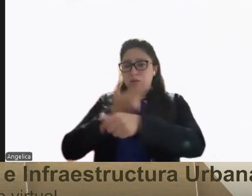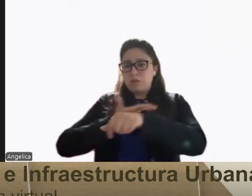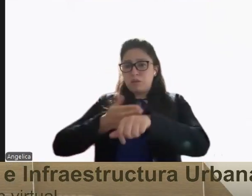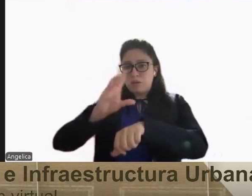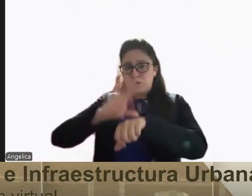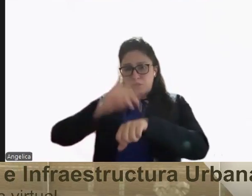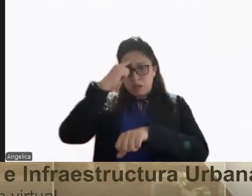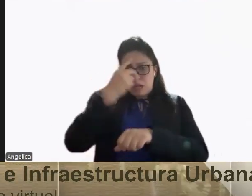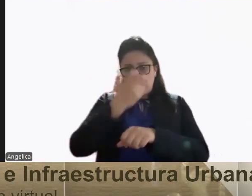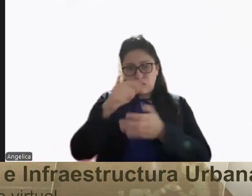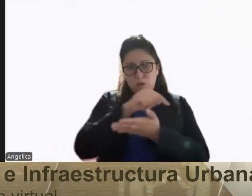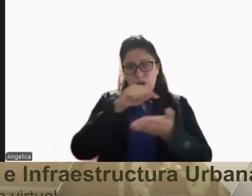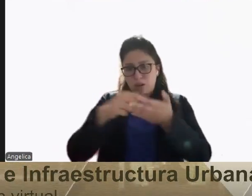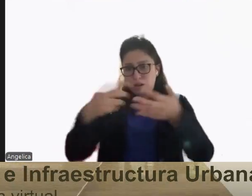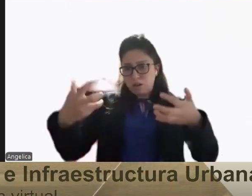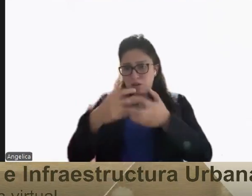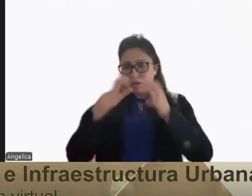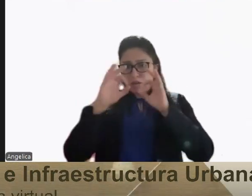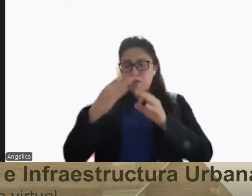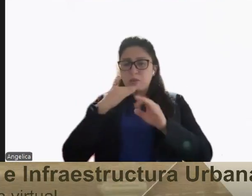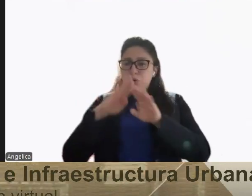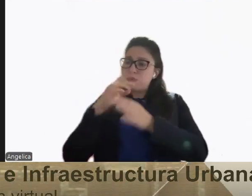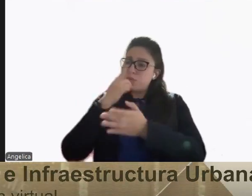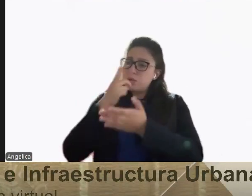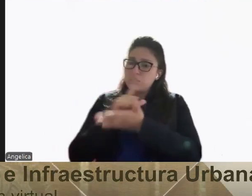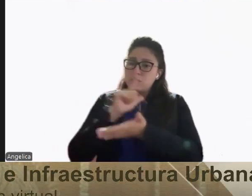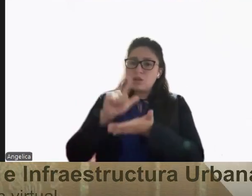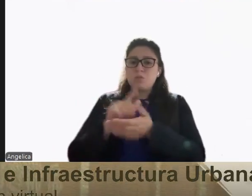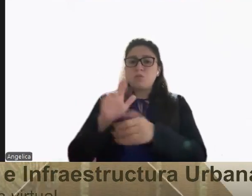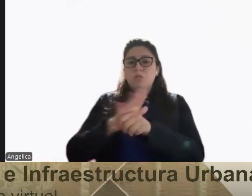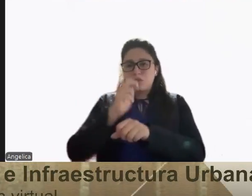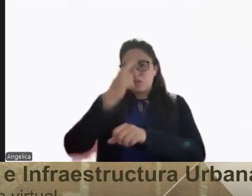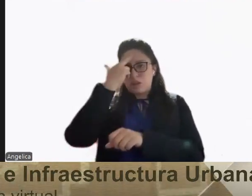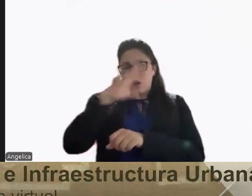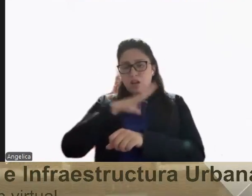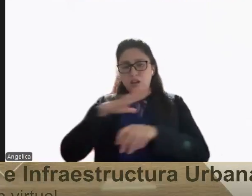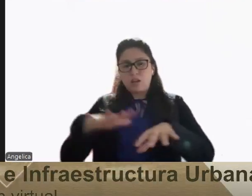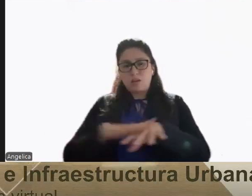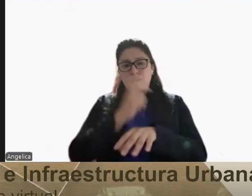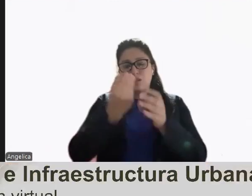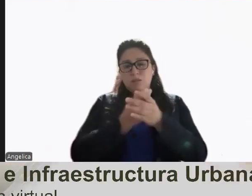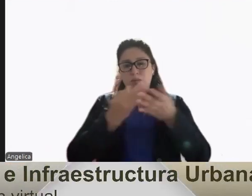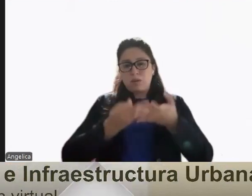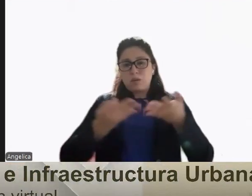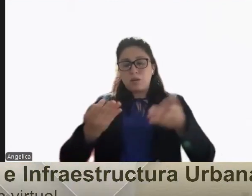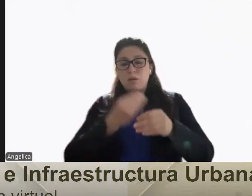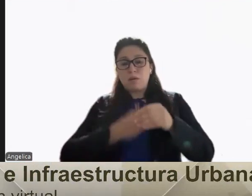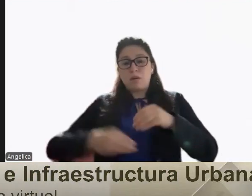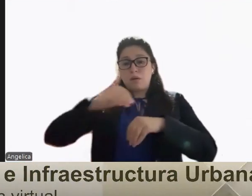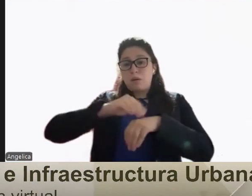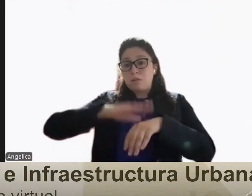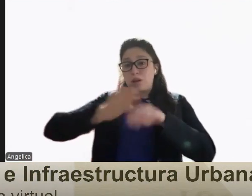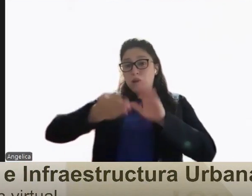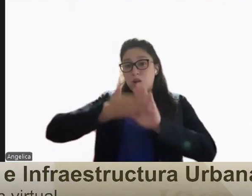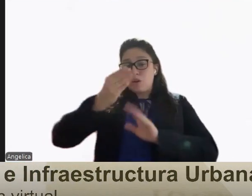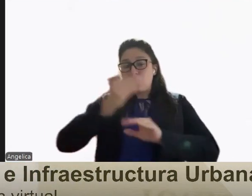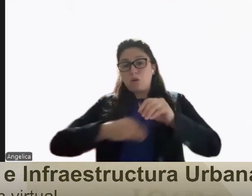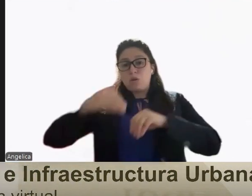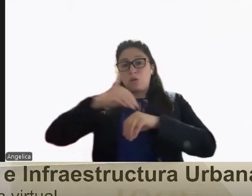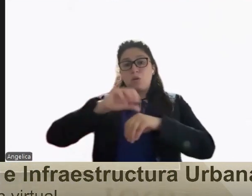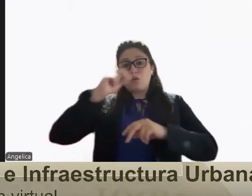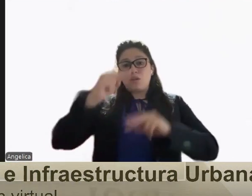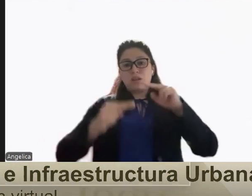existe esta figura de ajuste en su uso de suelo, siempre y cuando no genere un impacto mayor ni contravenga